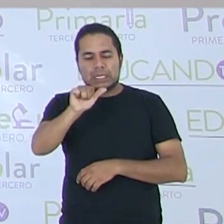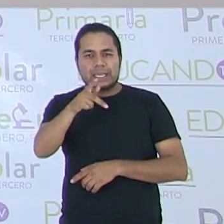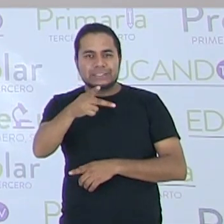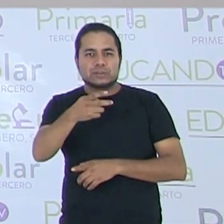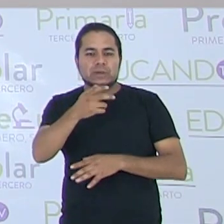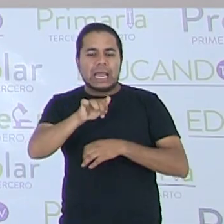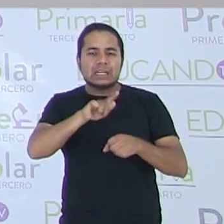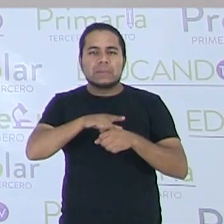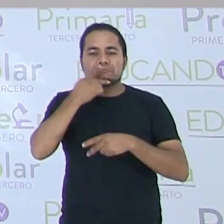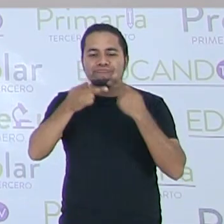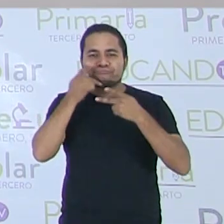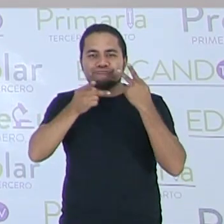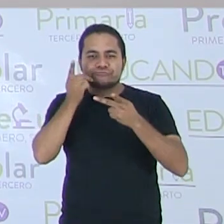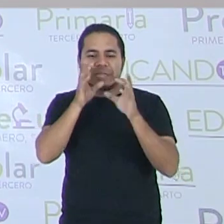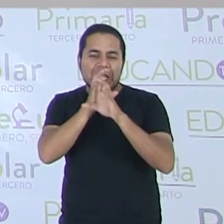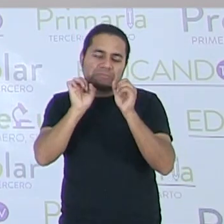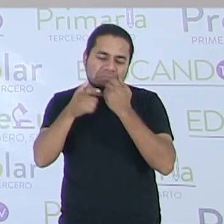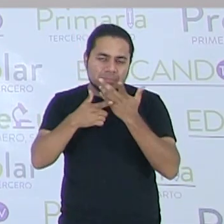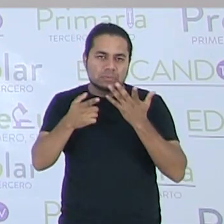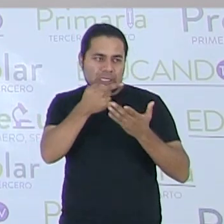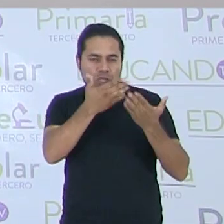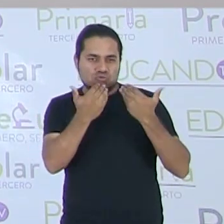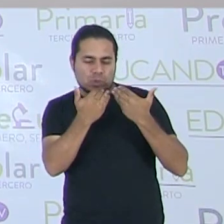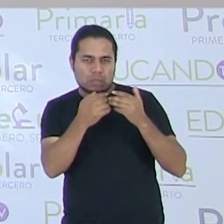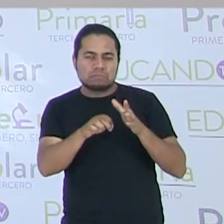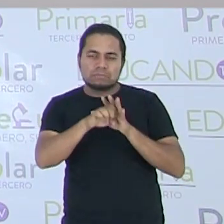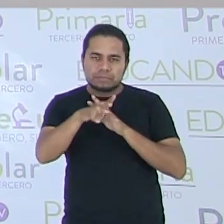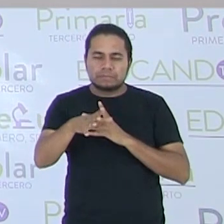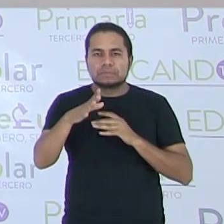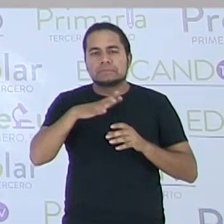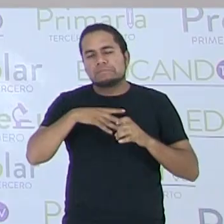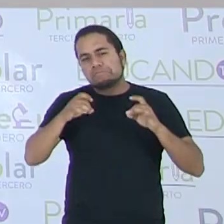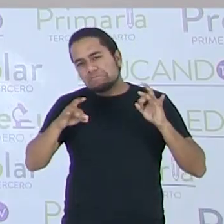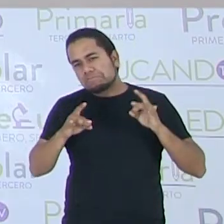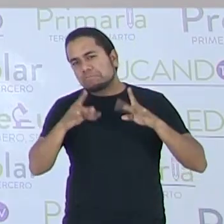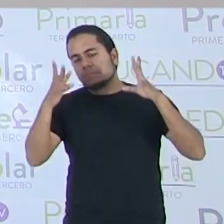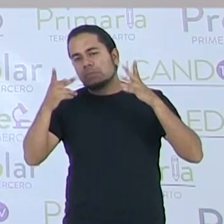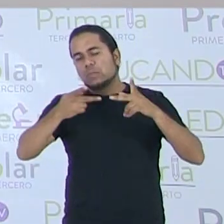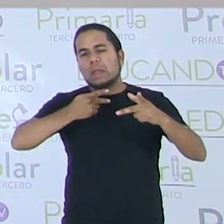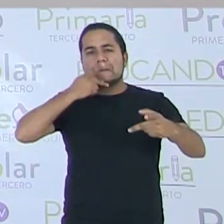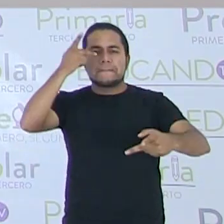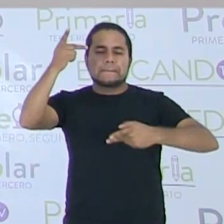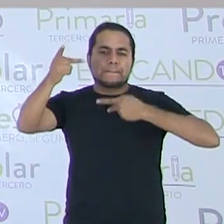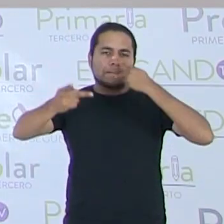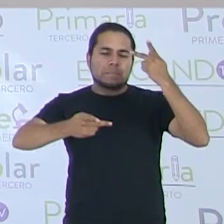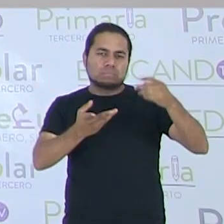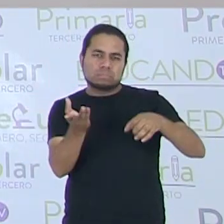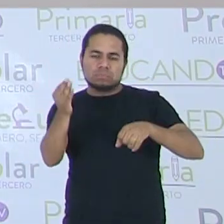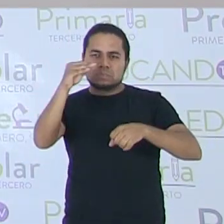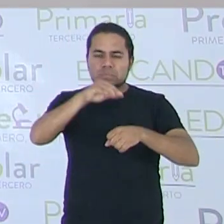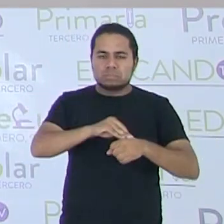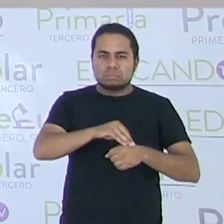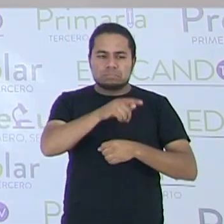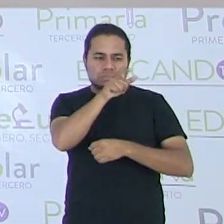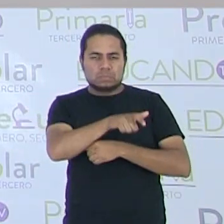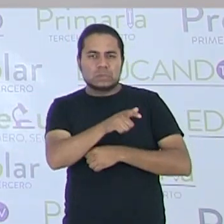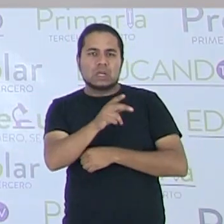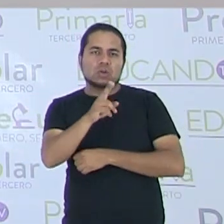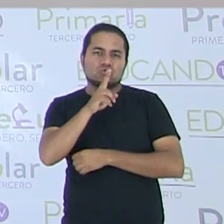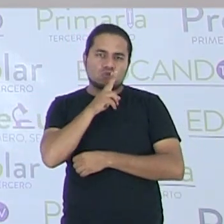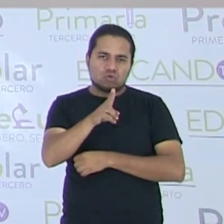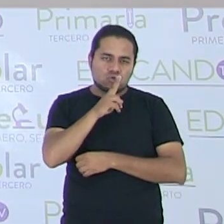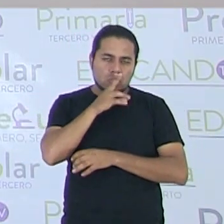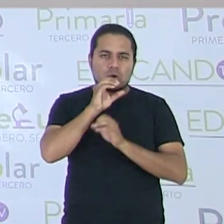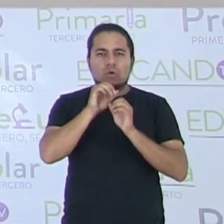no tenemos ninguno. Pero, por ejemplo, hay de repente poemas que dicen, si es de un coyote o de un